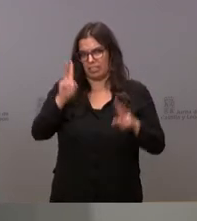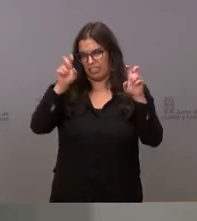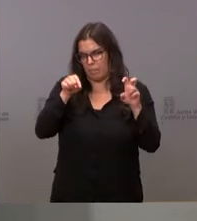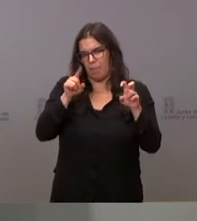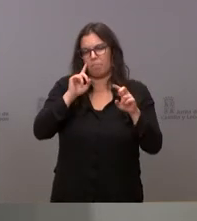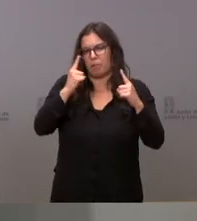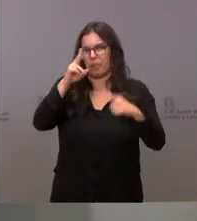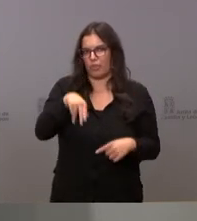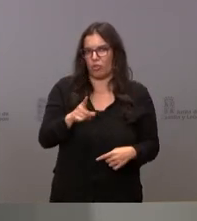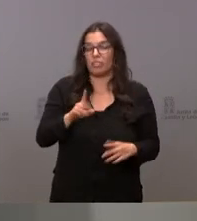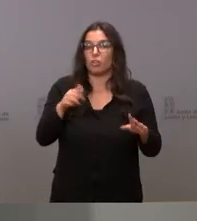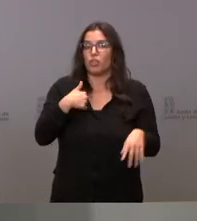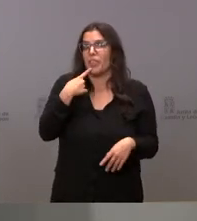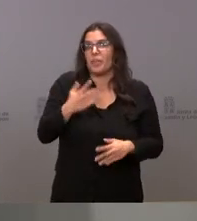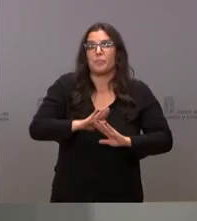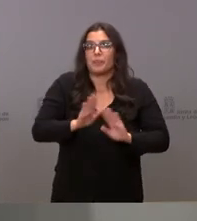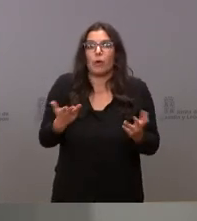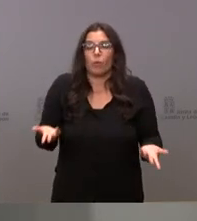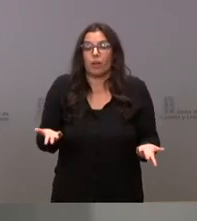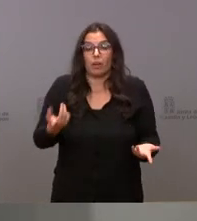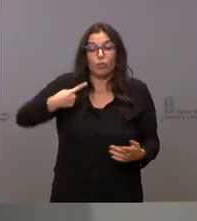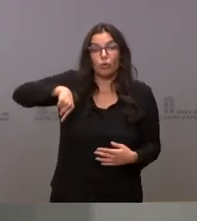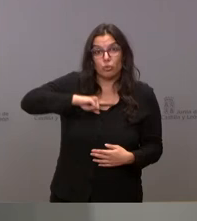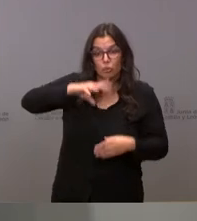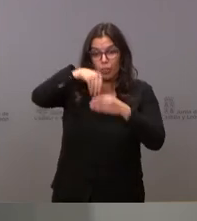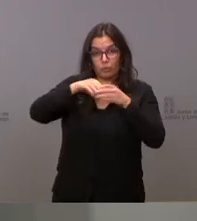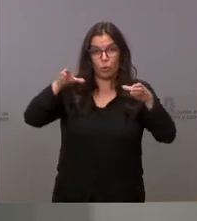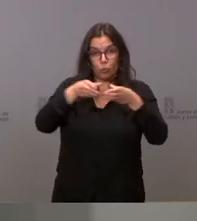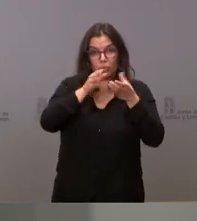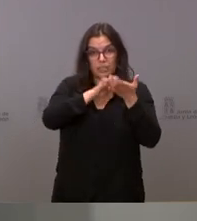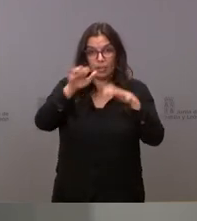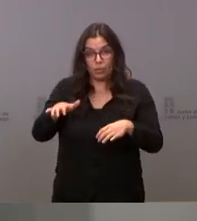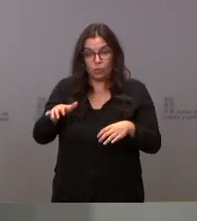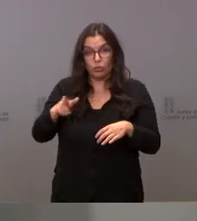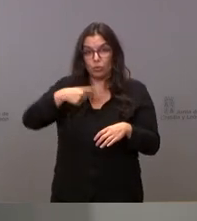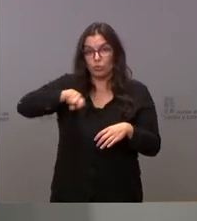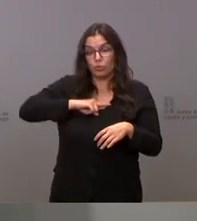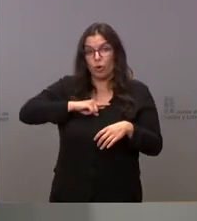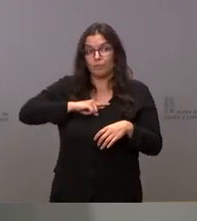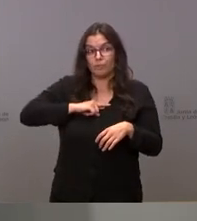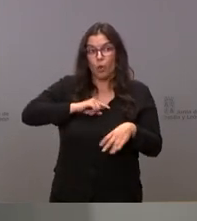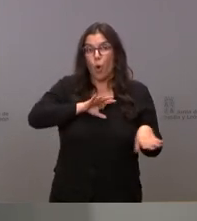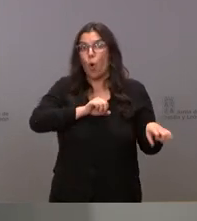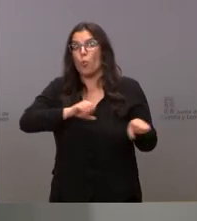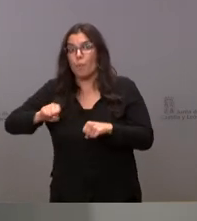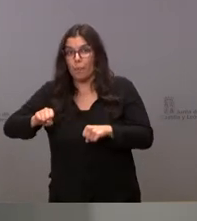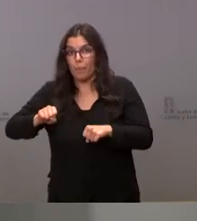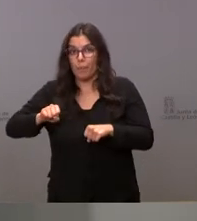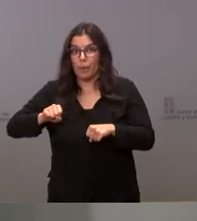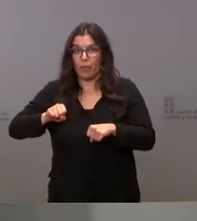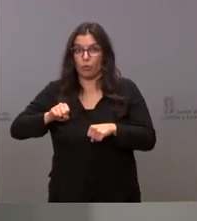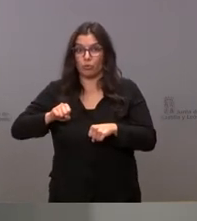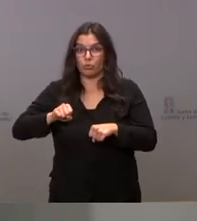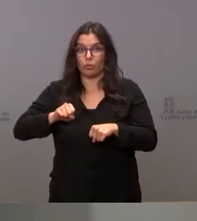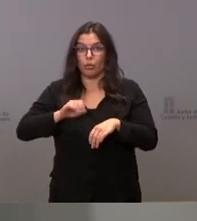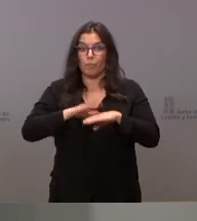yo solo tengo una cosa que decirle, que es que, mire, nosotros en la Junta estamos más ocupados en apagar incendios